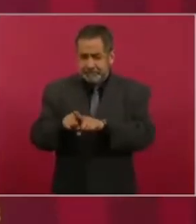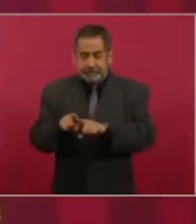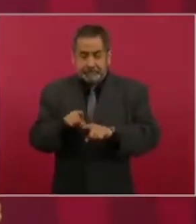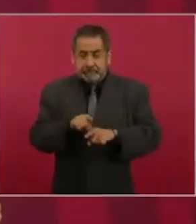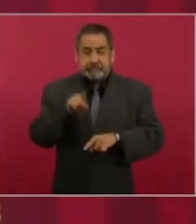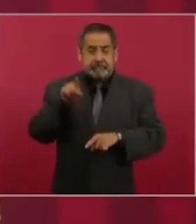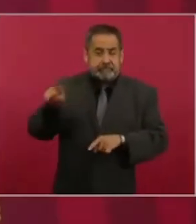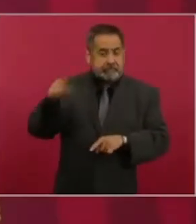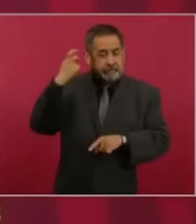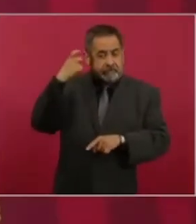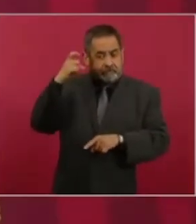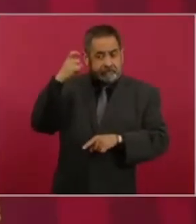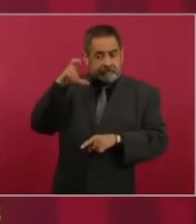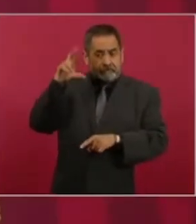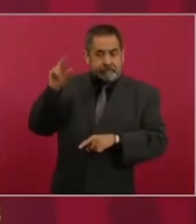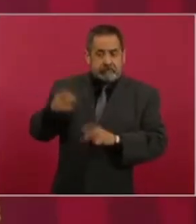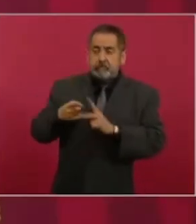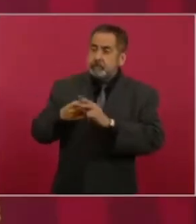Roo,